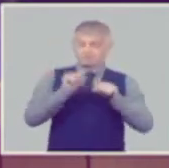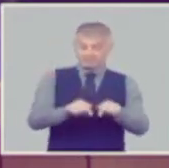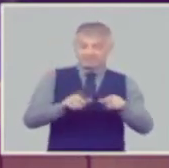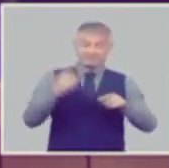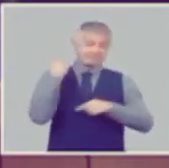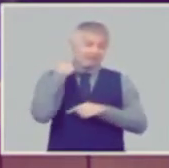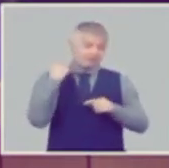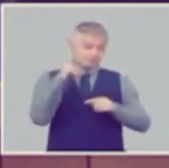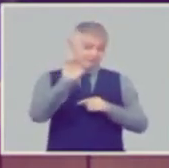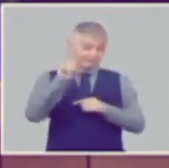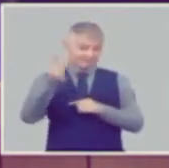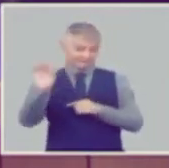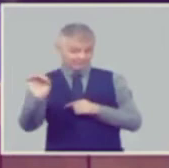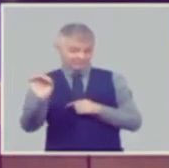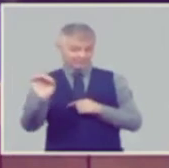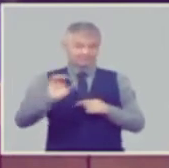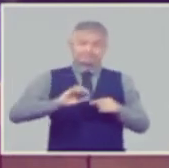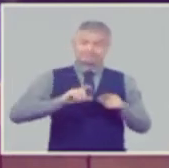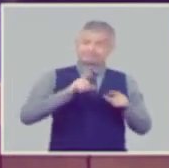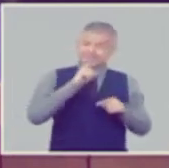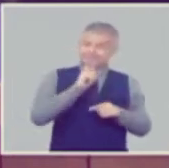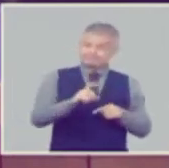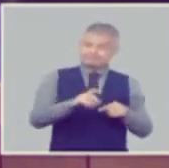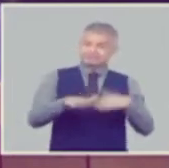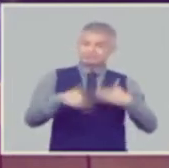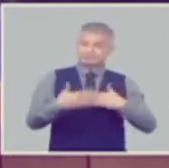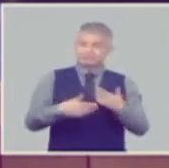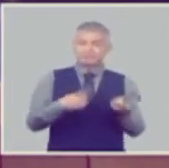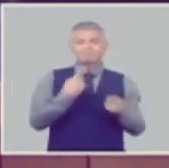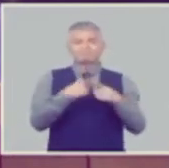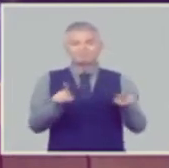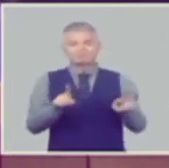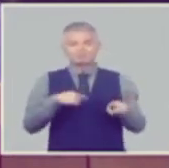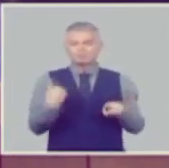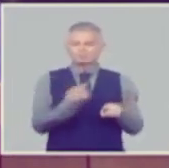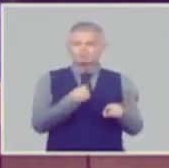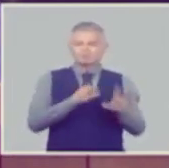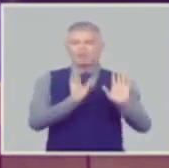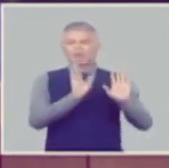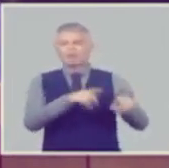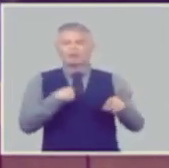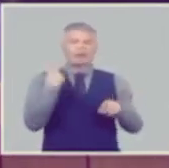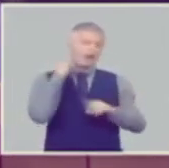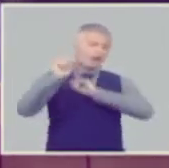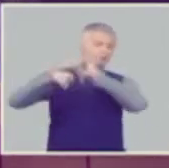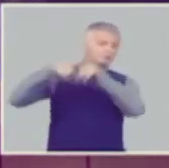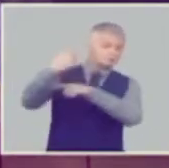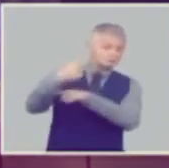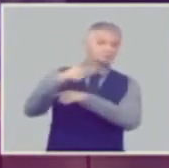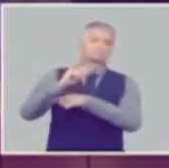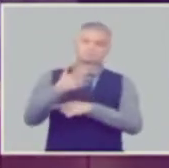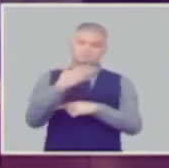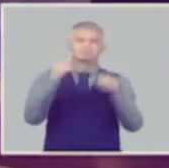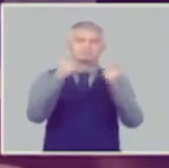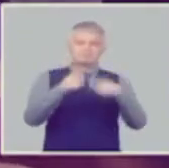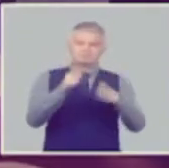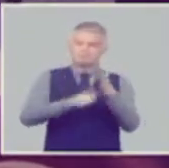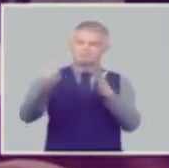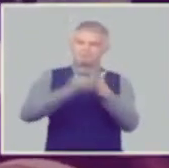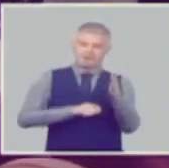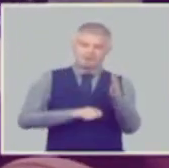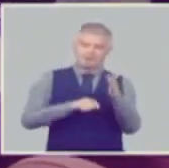no renunciamos a alcanzar el crecimiento proyectado para la segunda etapa del Plan Nacional de Desarrollo Económico y Social, comprendida en el periodo